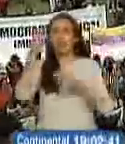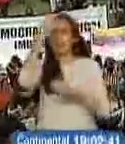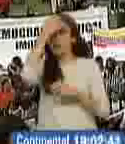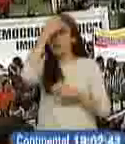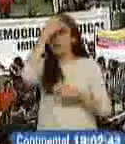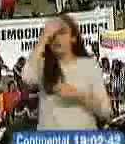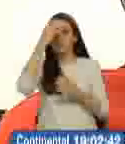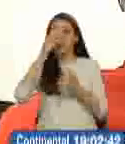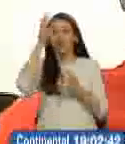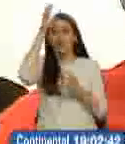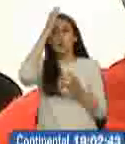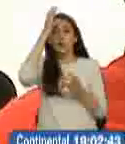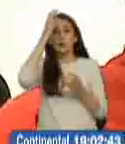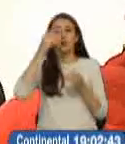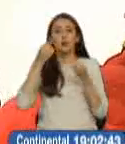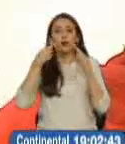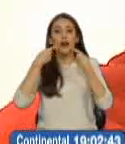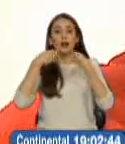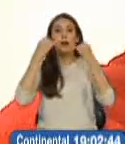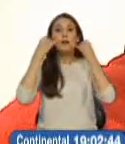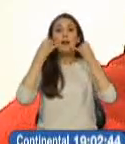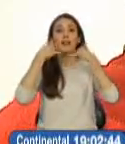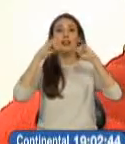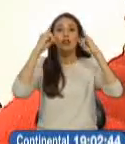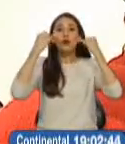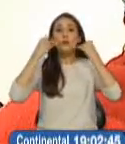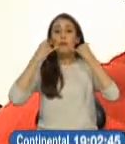intercultural bilingüe. Devolveremos